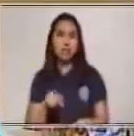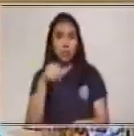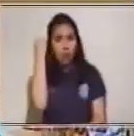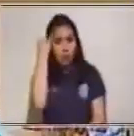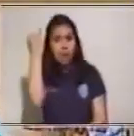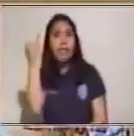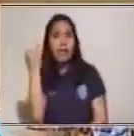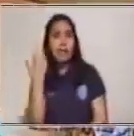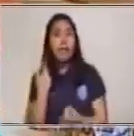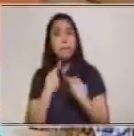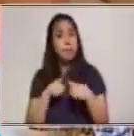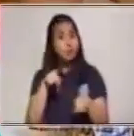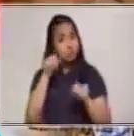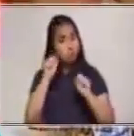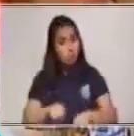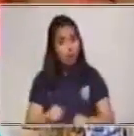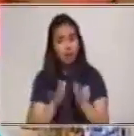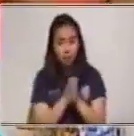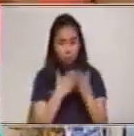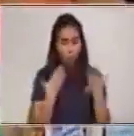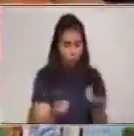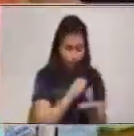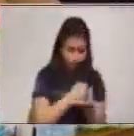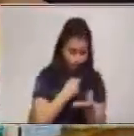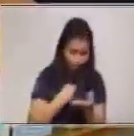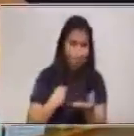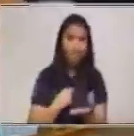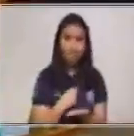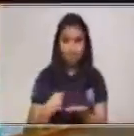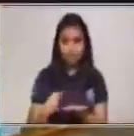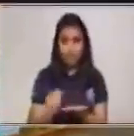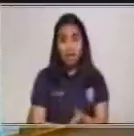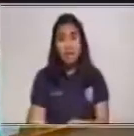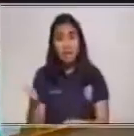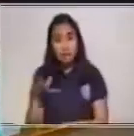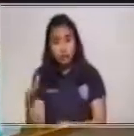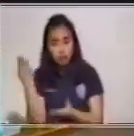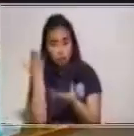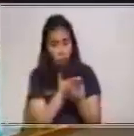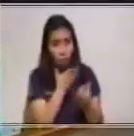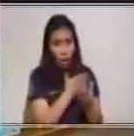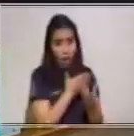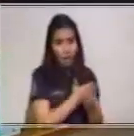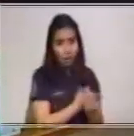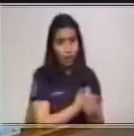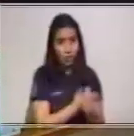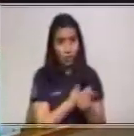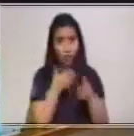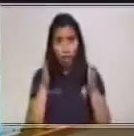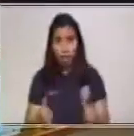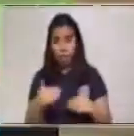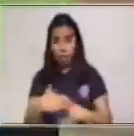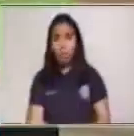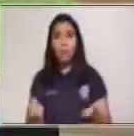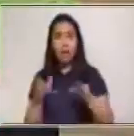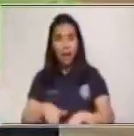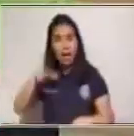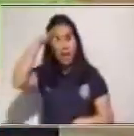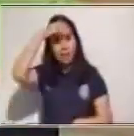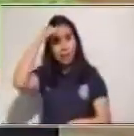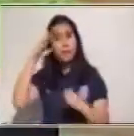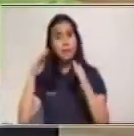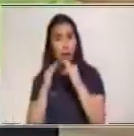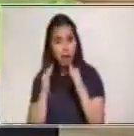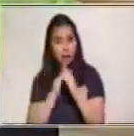para recordar colocarlo en tu portafolio de Aprendo en Casa. Es importante que tú lo tengas ahí